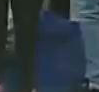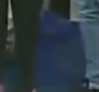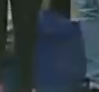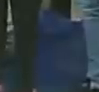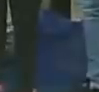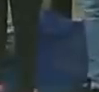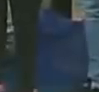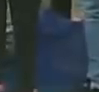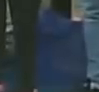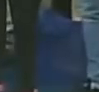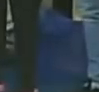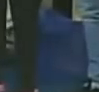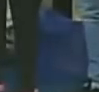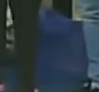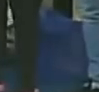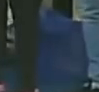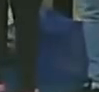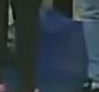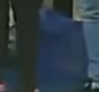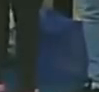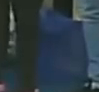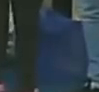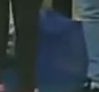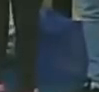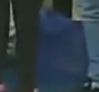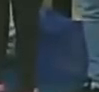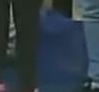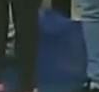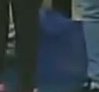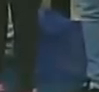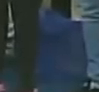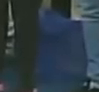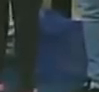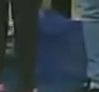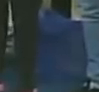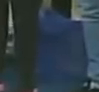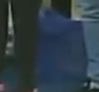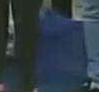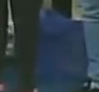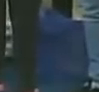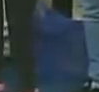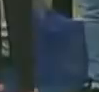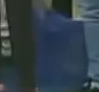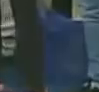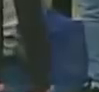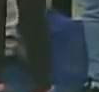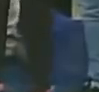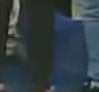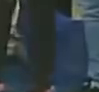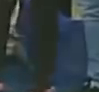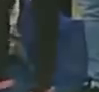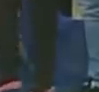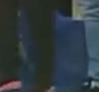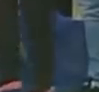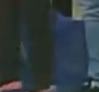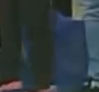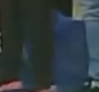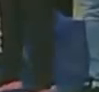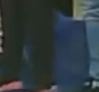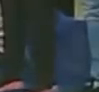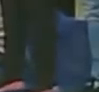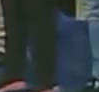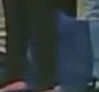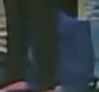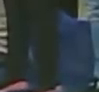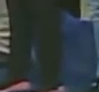Miraflores. Que renazca la esperanza de un futuro mejor, que renazcan los